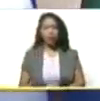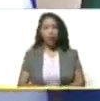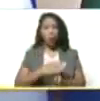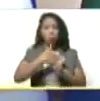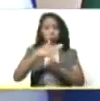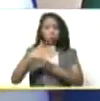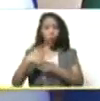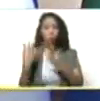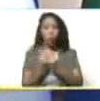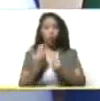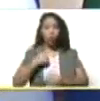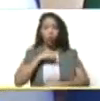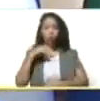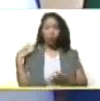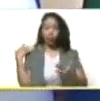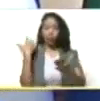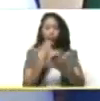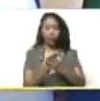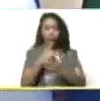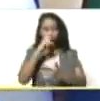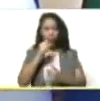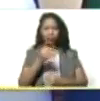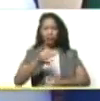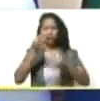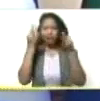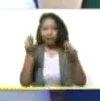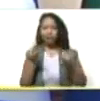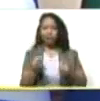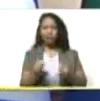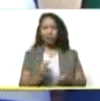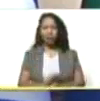con nosotros estos años maravillosos.